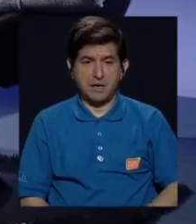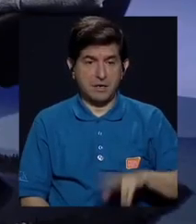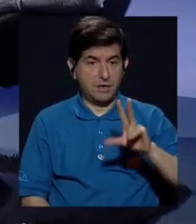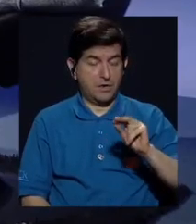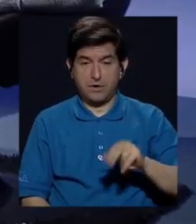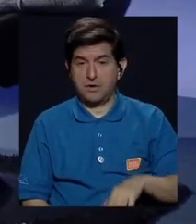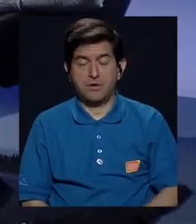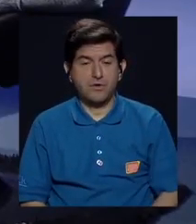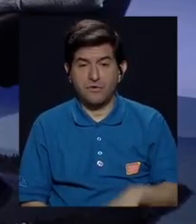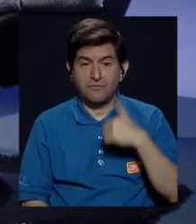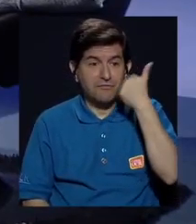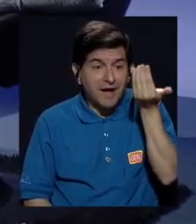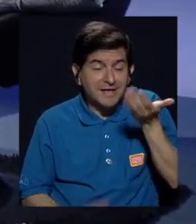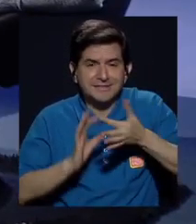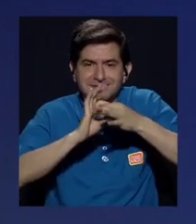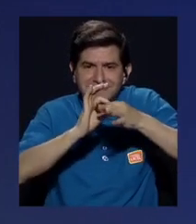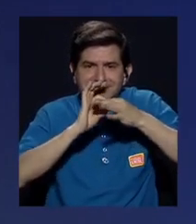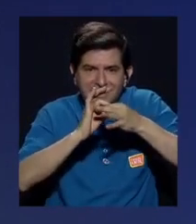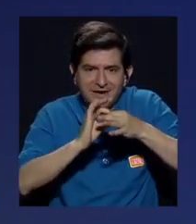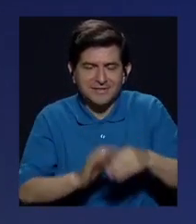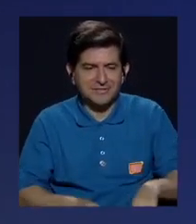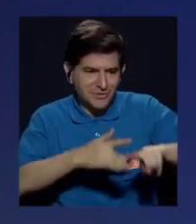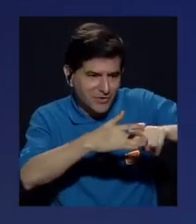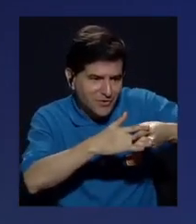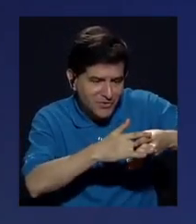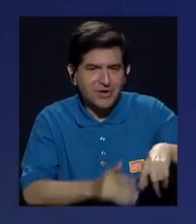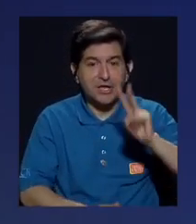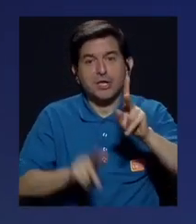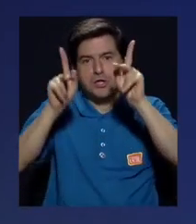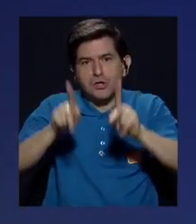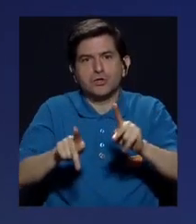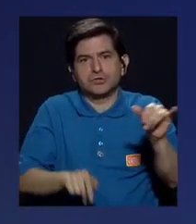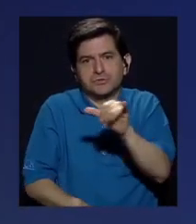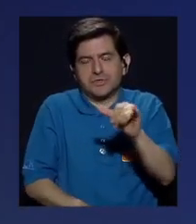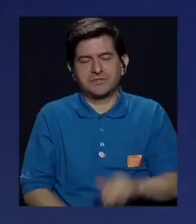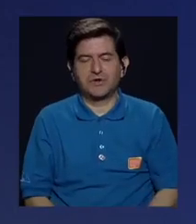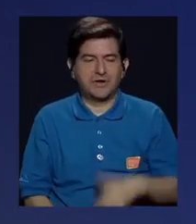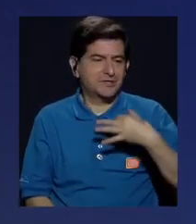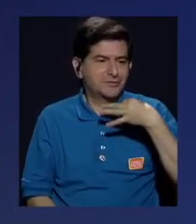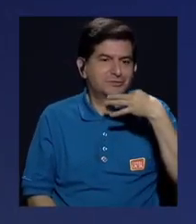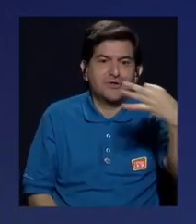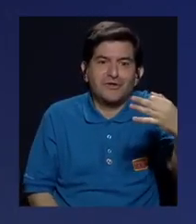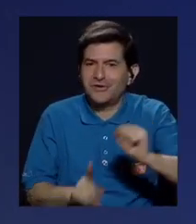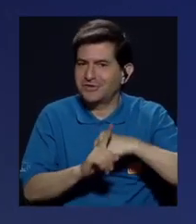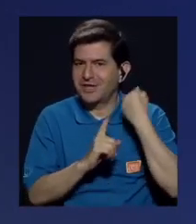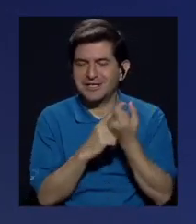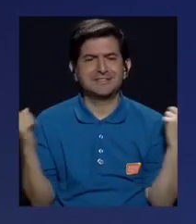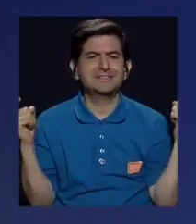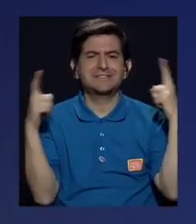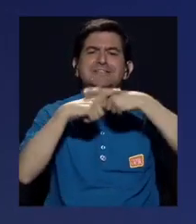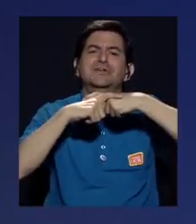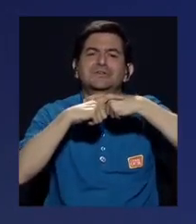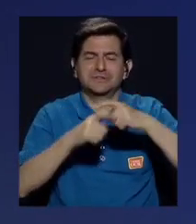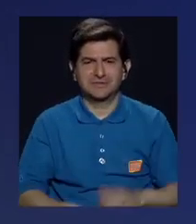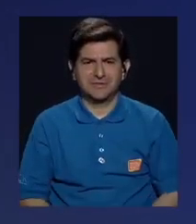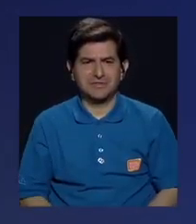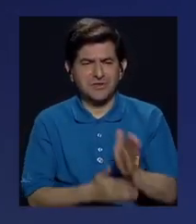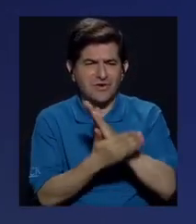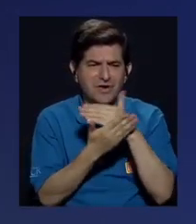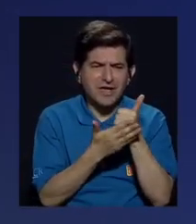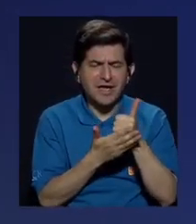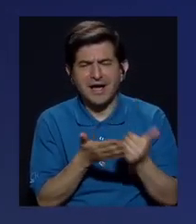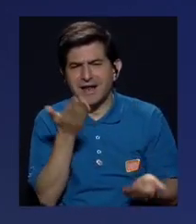difícil sostener una relación con un instrumento y entre dos personas. En la vida cotidiana es complejo. Uh-huh. Y cuando hay algo de